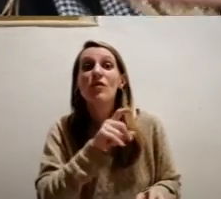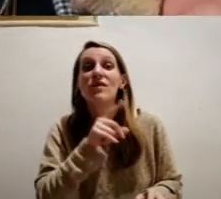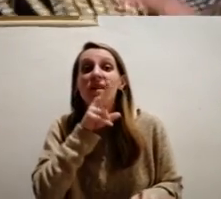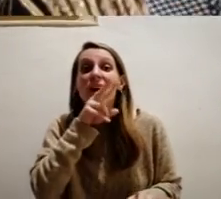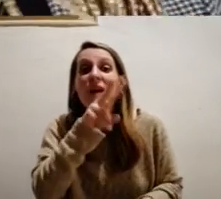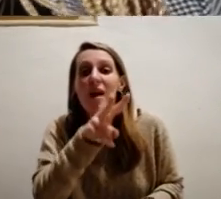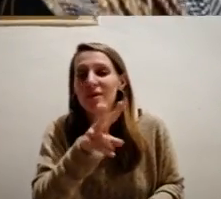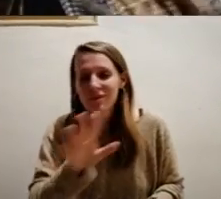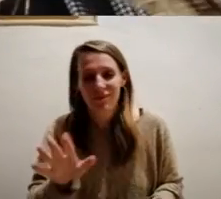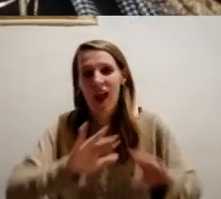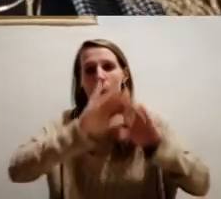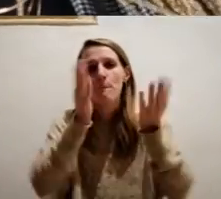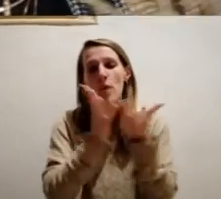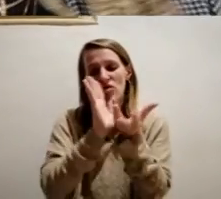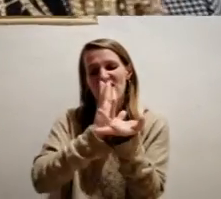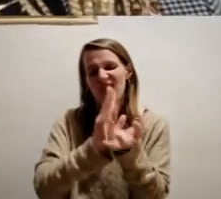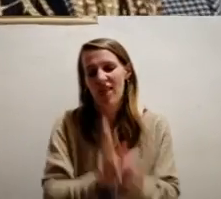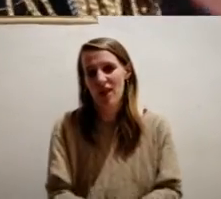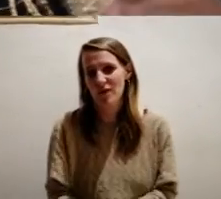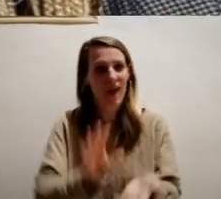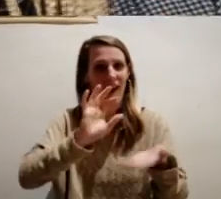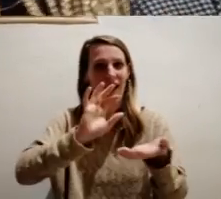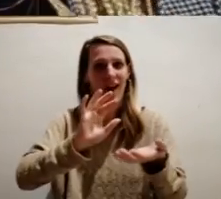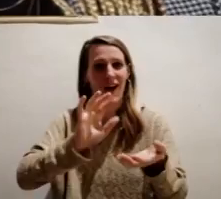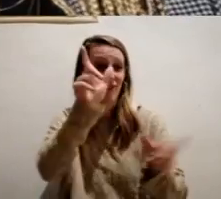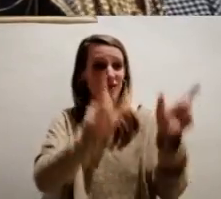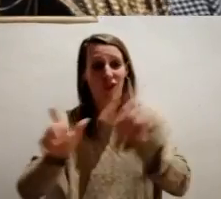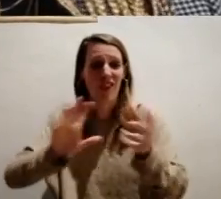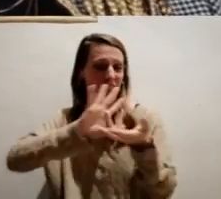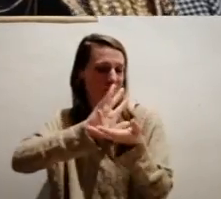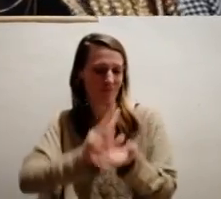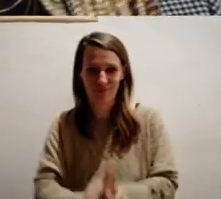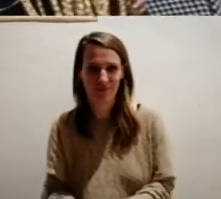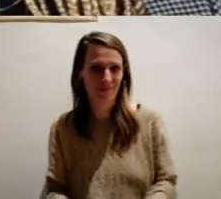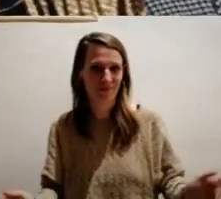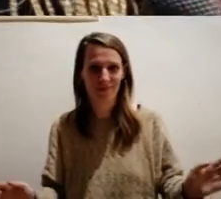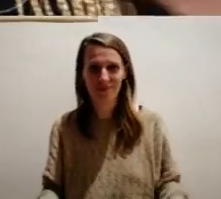putas hablamos, el mundo se derrumbaría, la sociedad se derrumba.